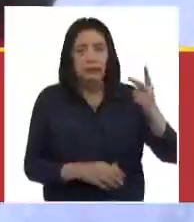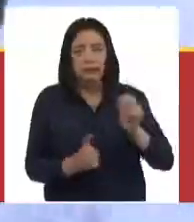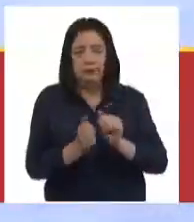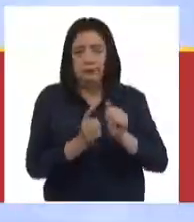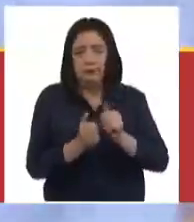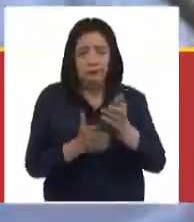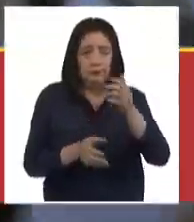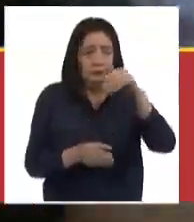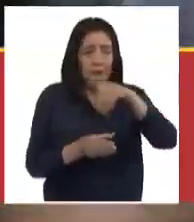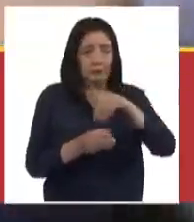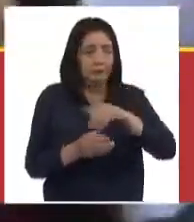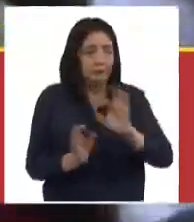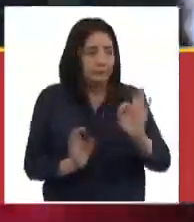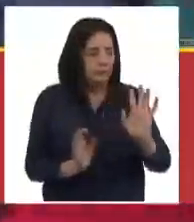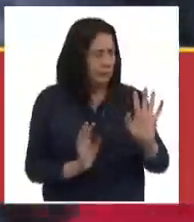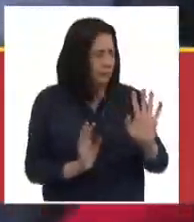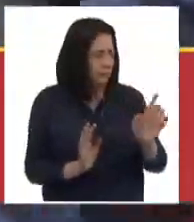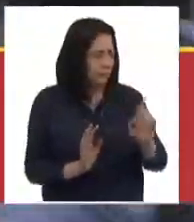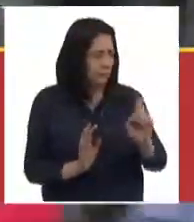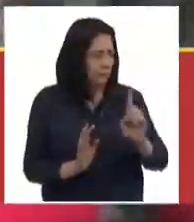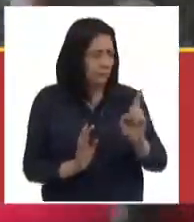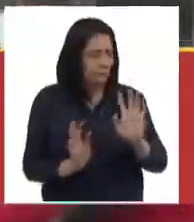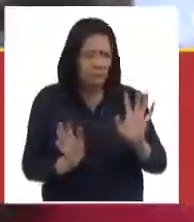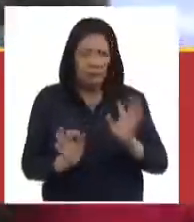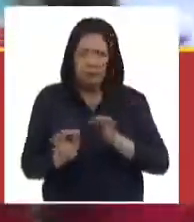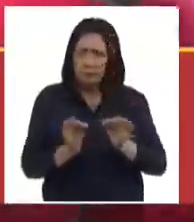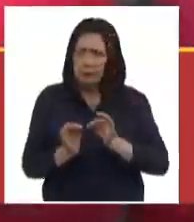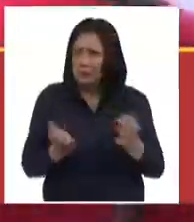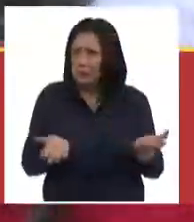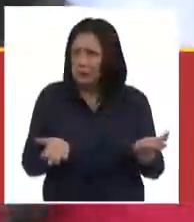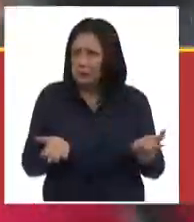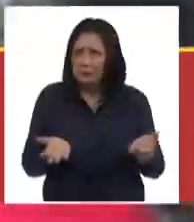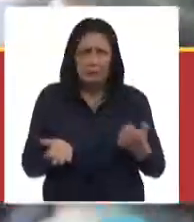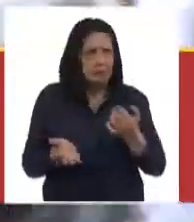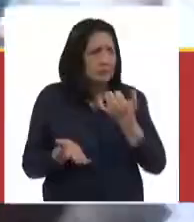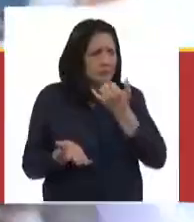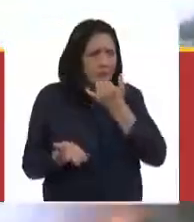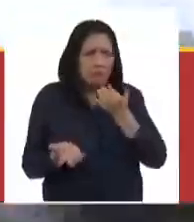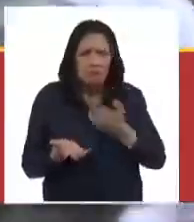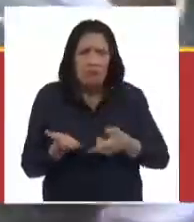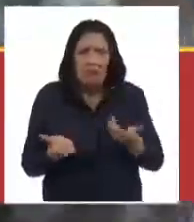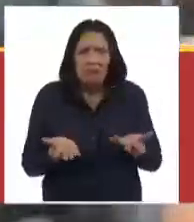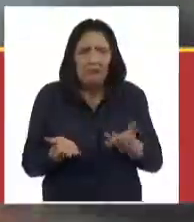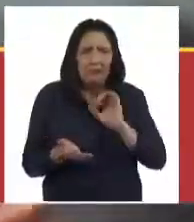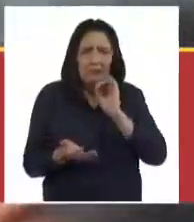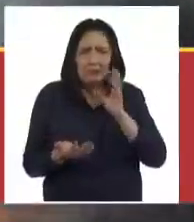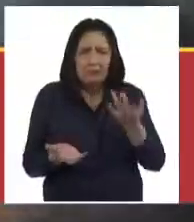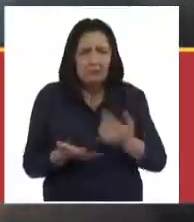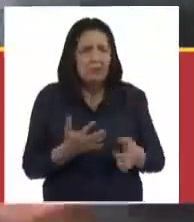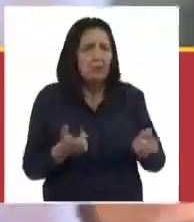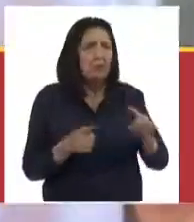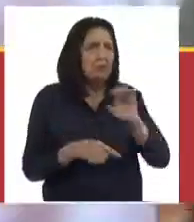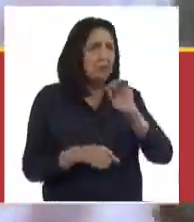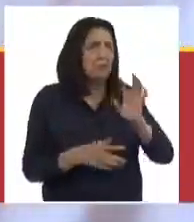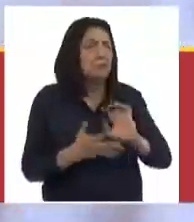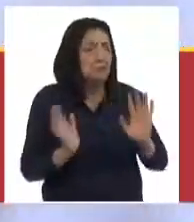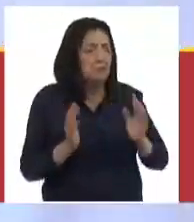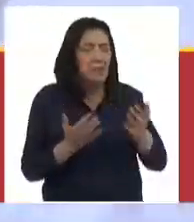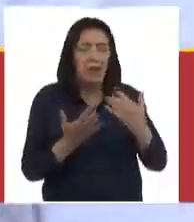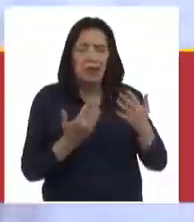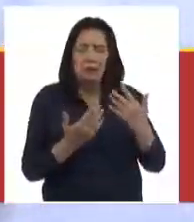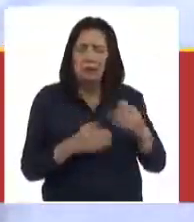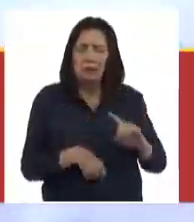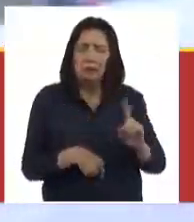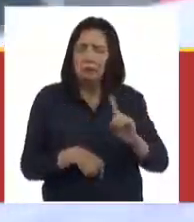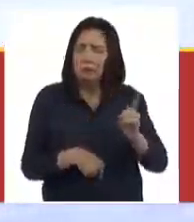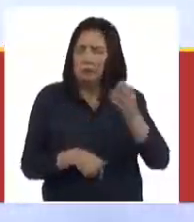vuelta, Pedro Castillo, pero no ha referido nada que explique a qué él me hace mención cuando dice que se está hablando